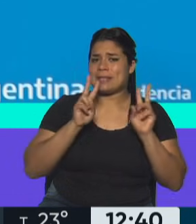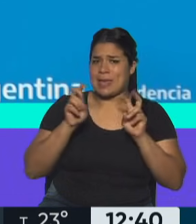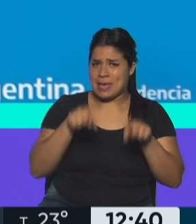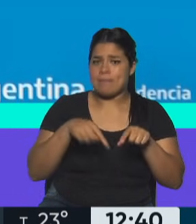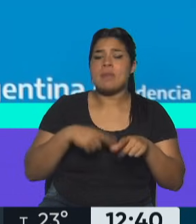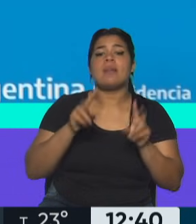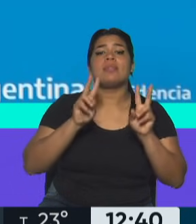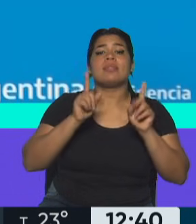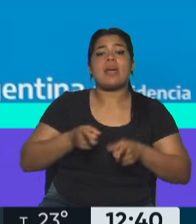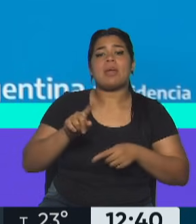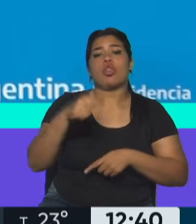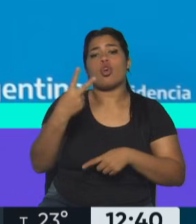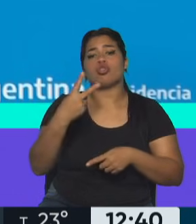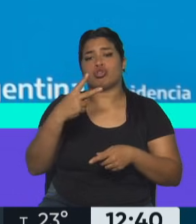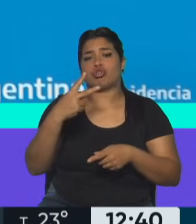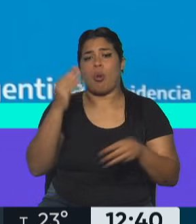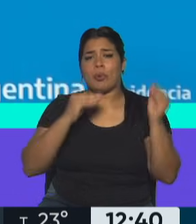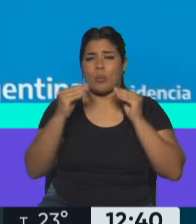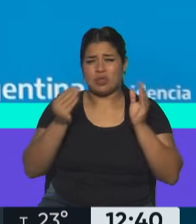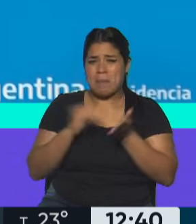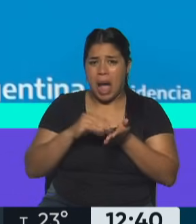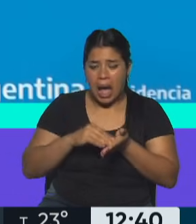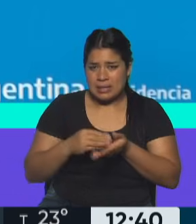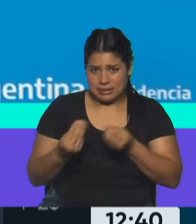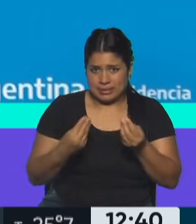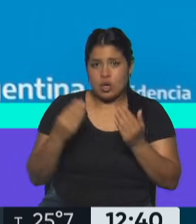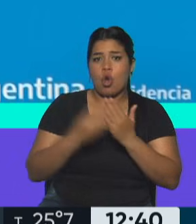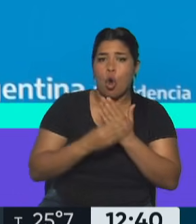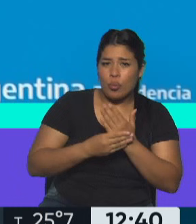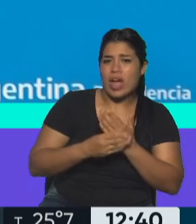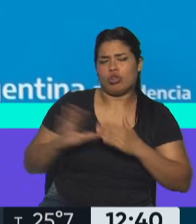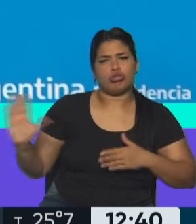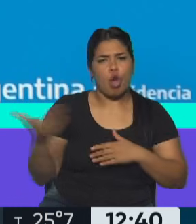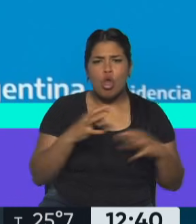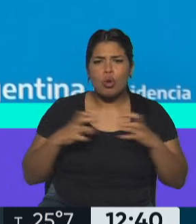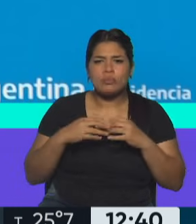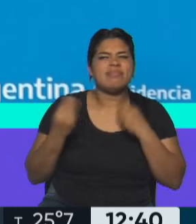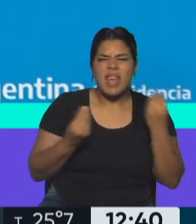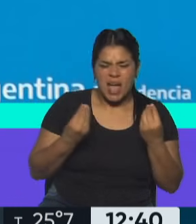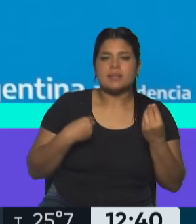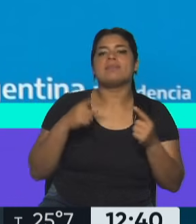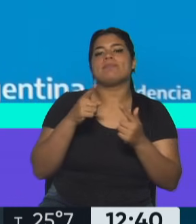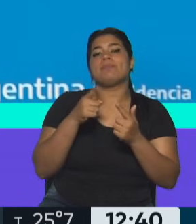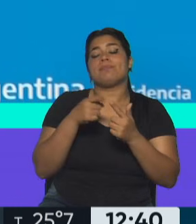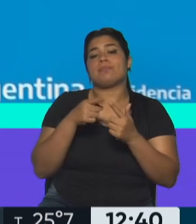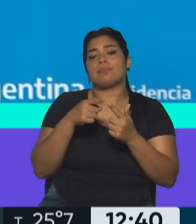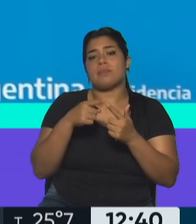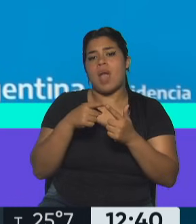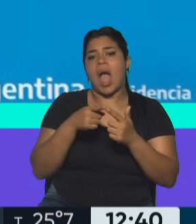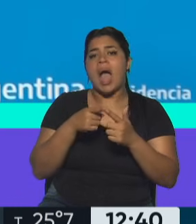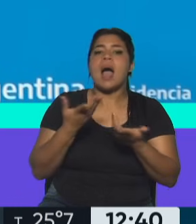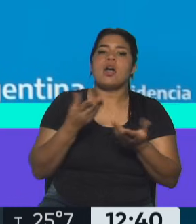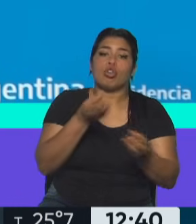Gobierno y que está haciendo todo lo que se puede en todos los ministerios para resolverlo en el menor tiempo posible, tiene que ver con el acceso al consumo